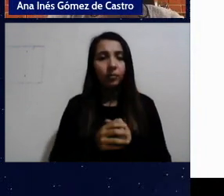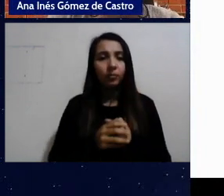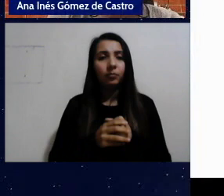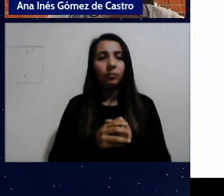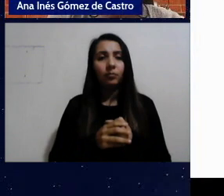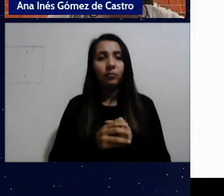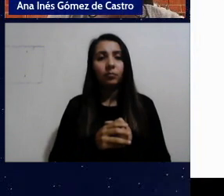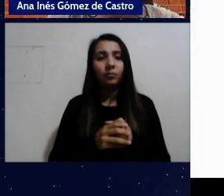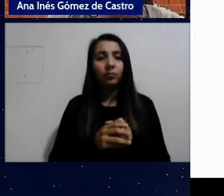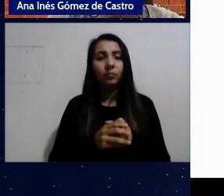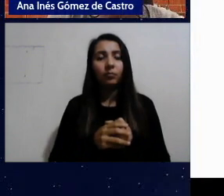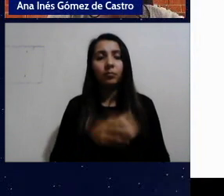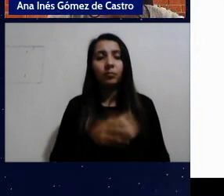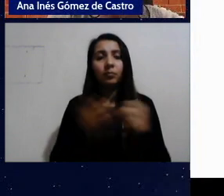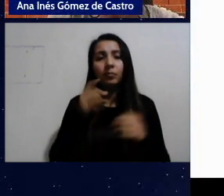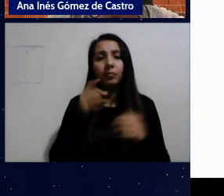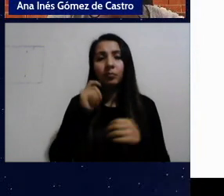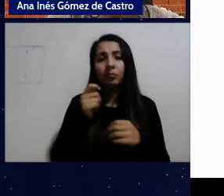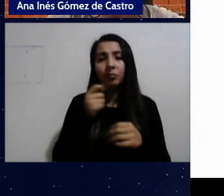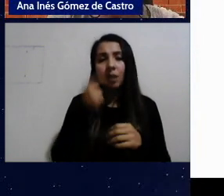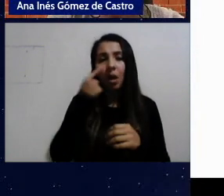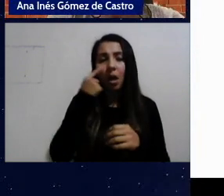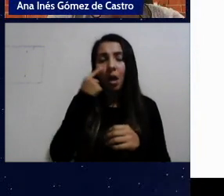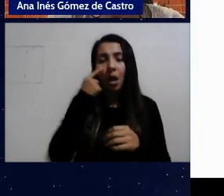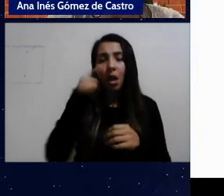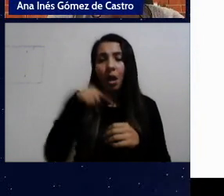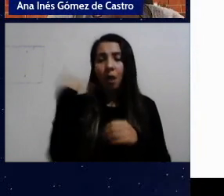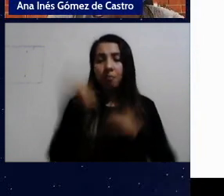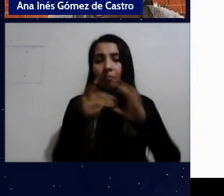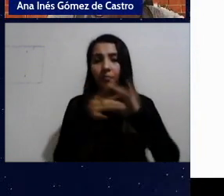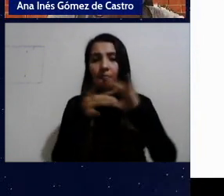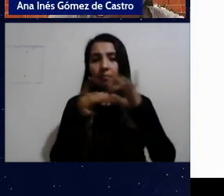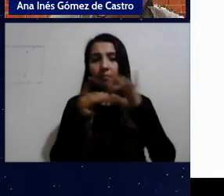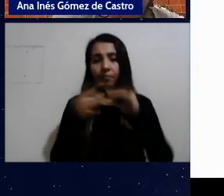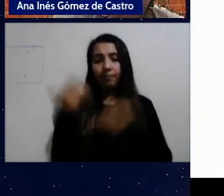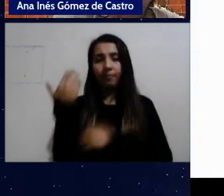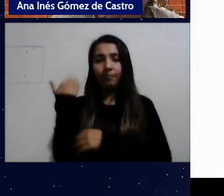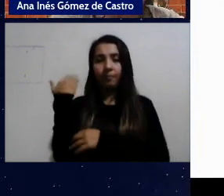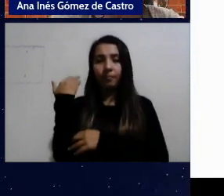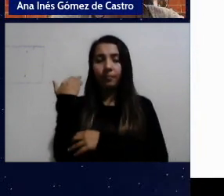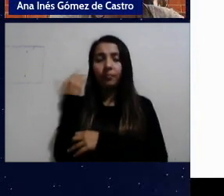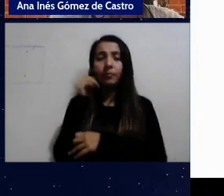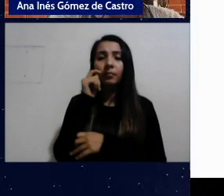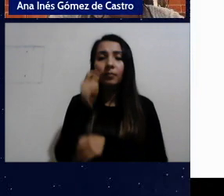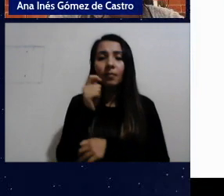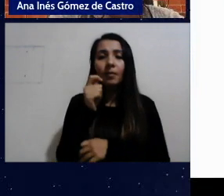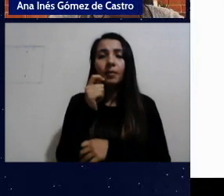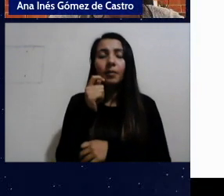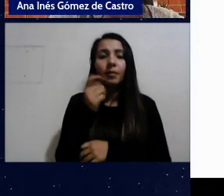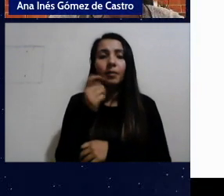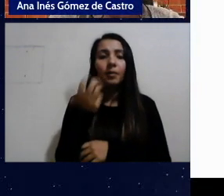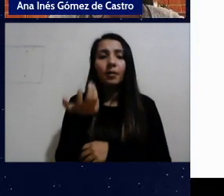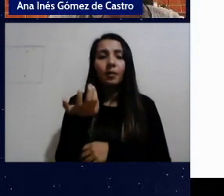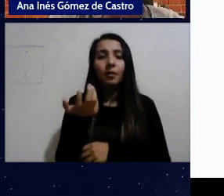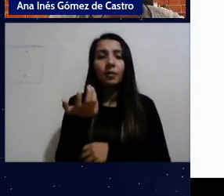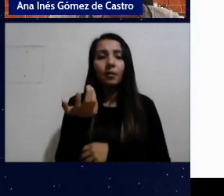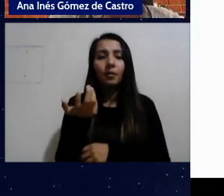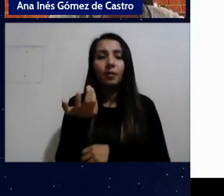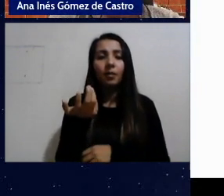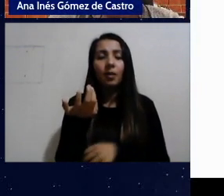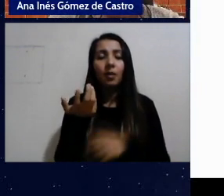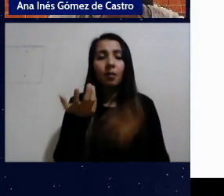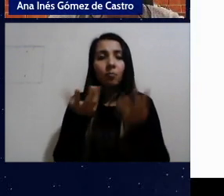recientemente, es la abundancia de fósforo, ¿no? El fósforo es